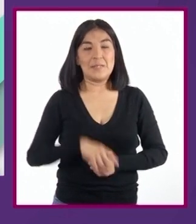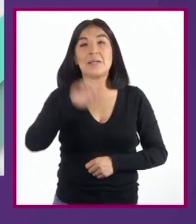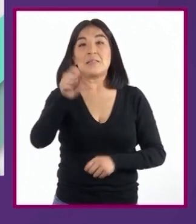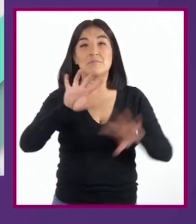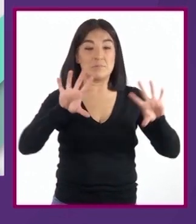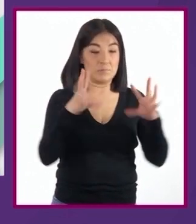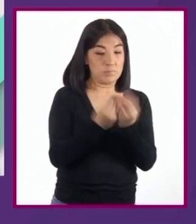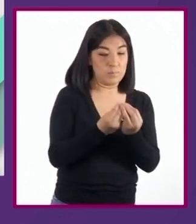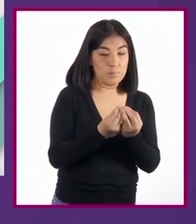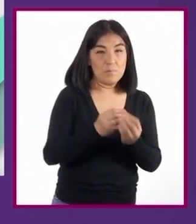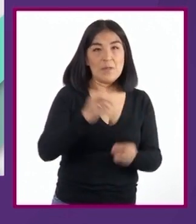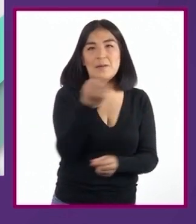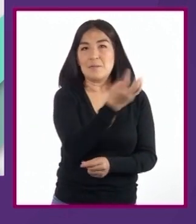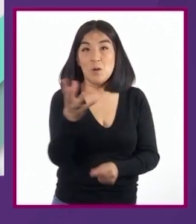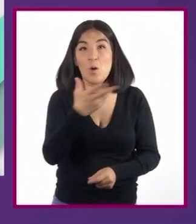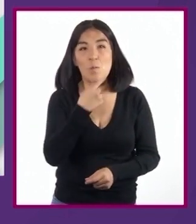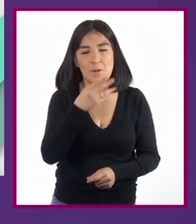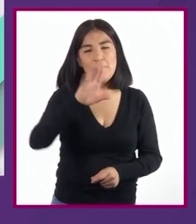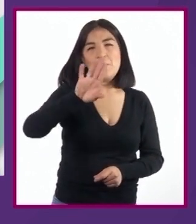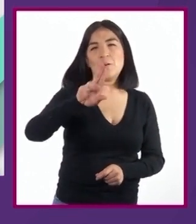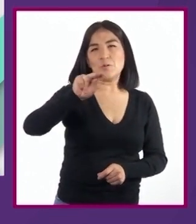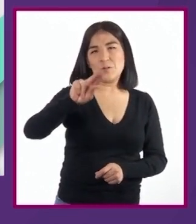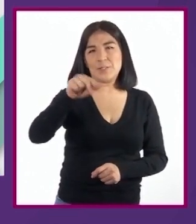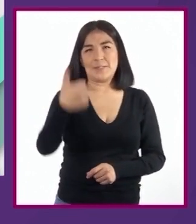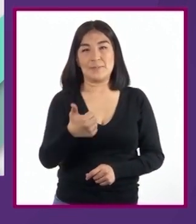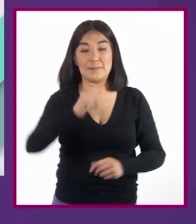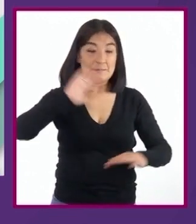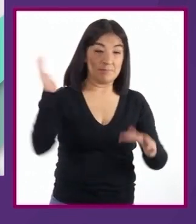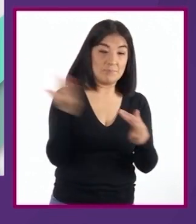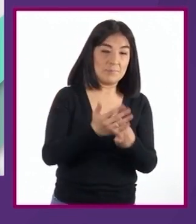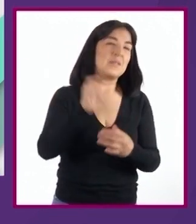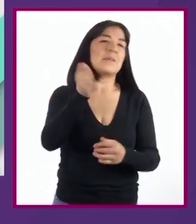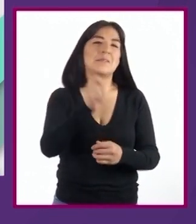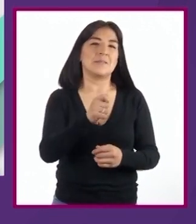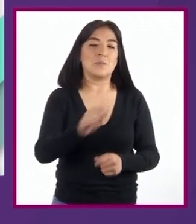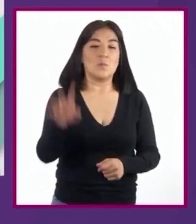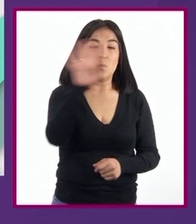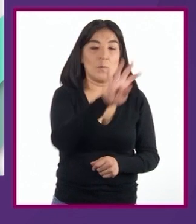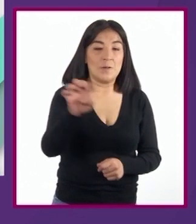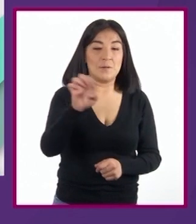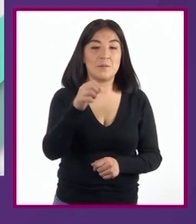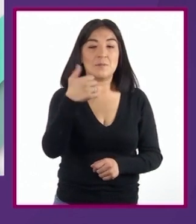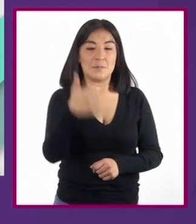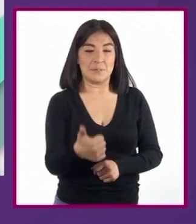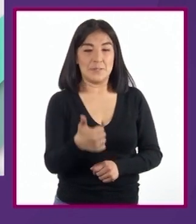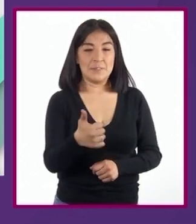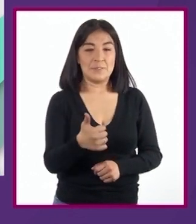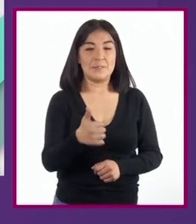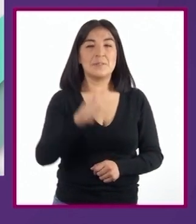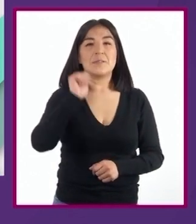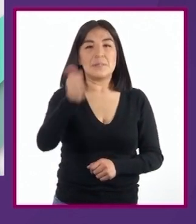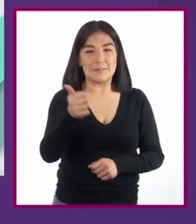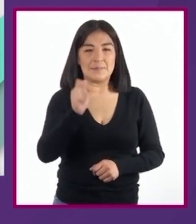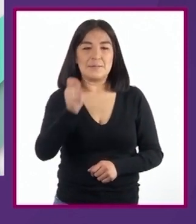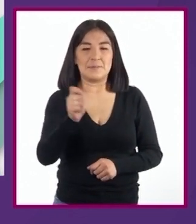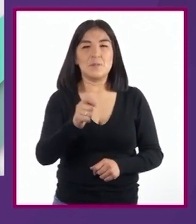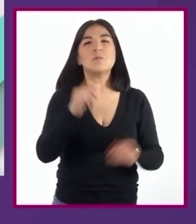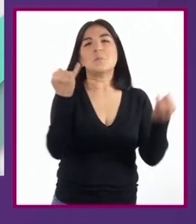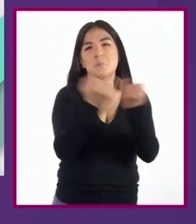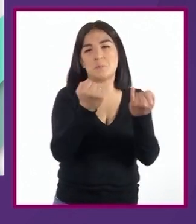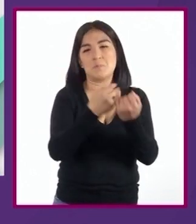son 86. Al dividir, obtenemos que es igual a 406 milésimos e igual